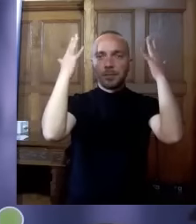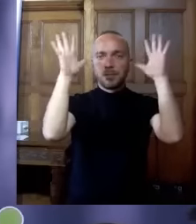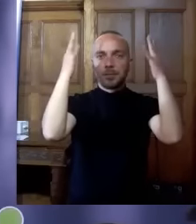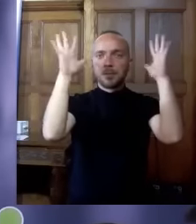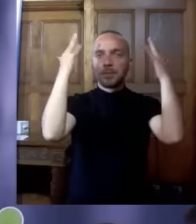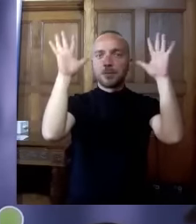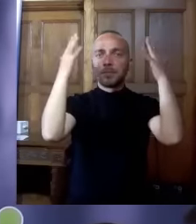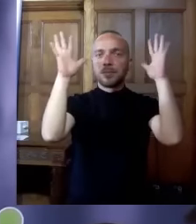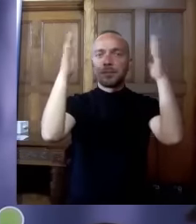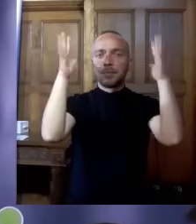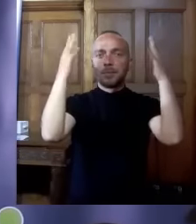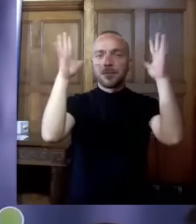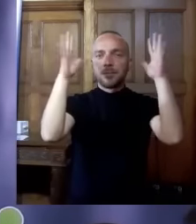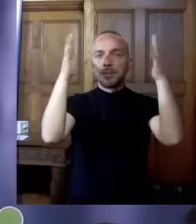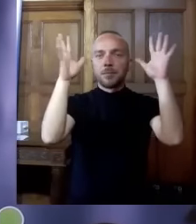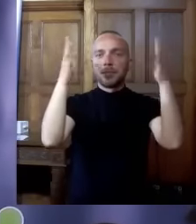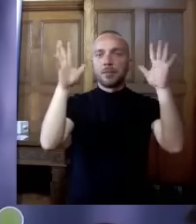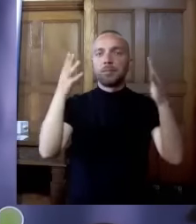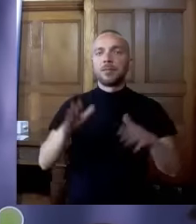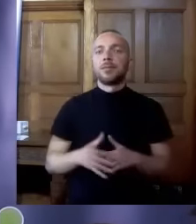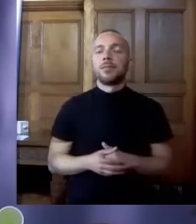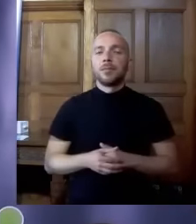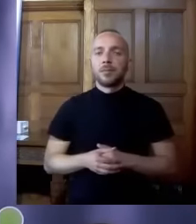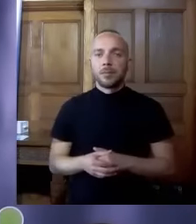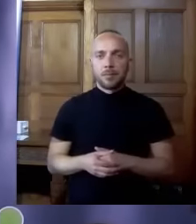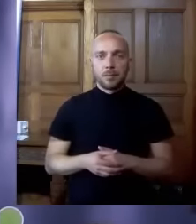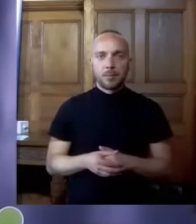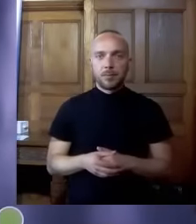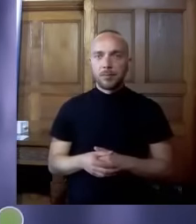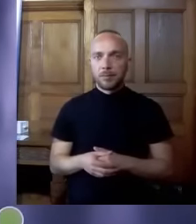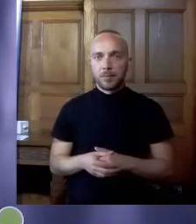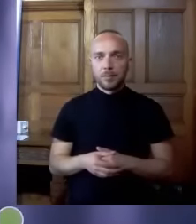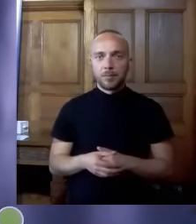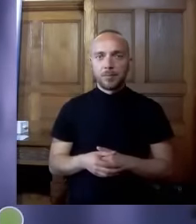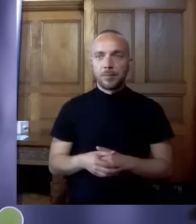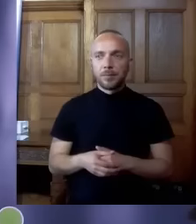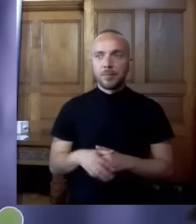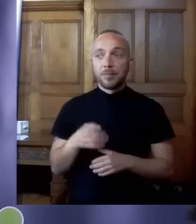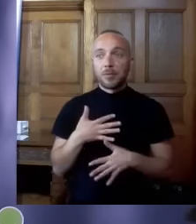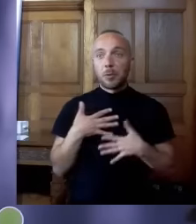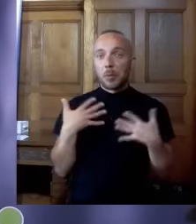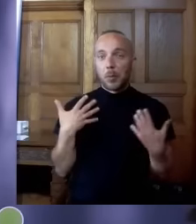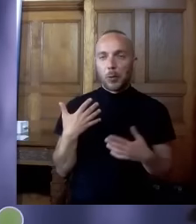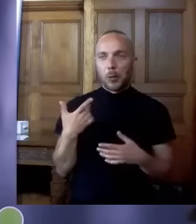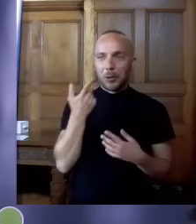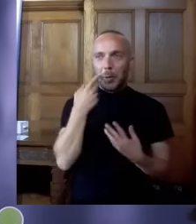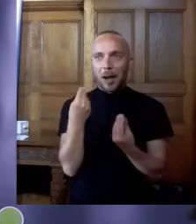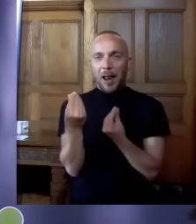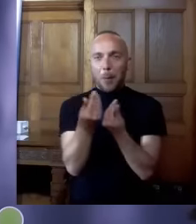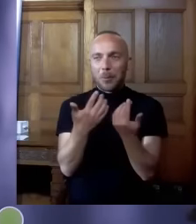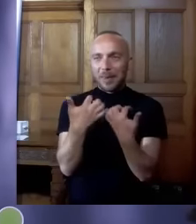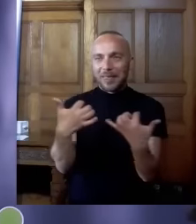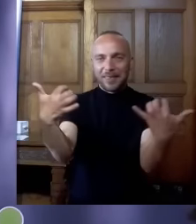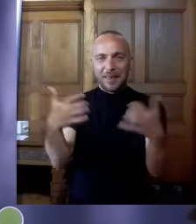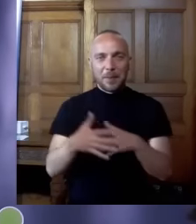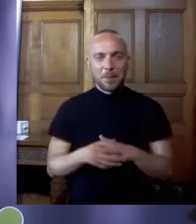podemos Perdón bueno que me emociono Aquí viendo este ambiente